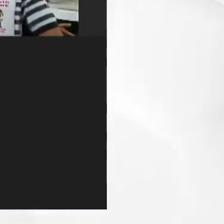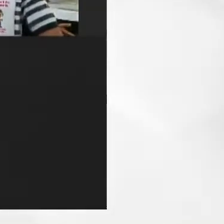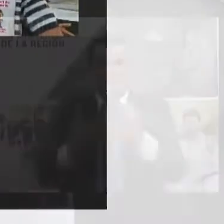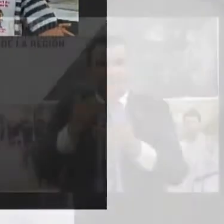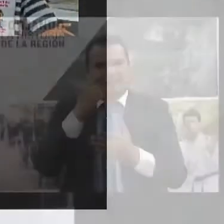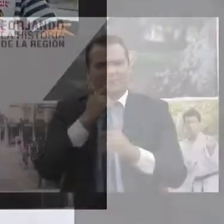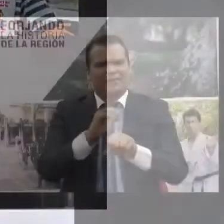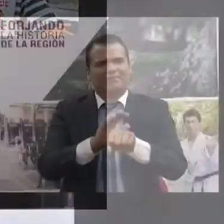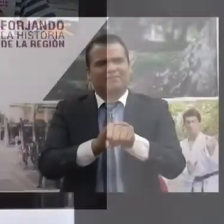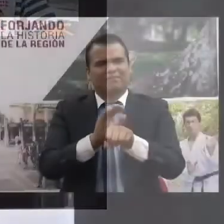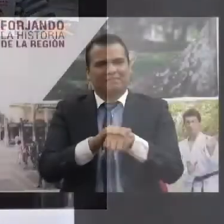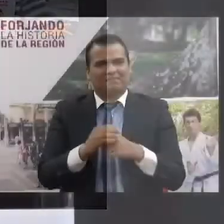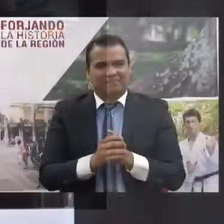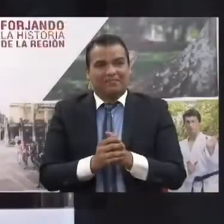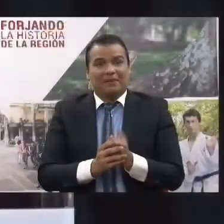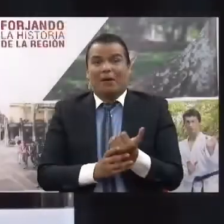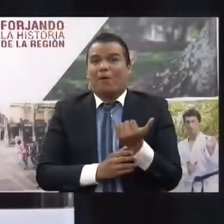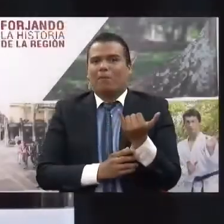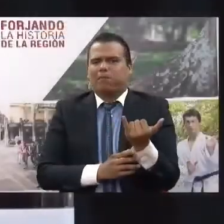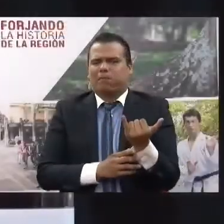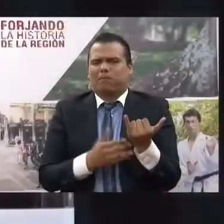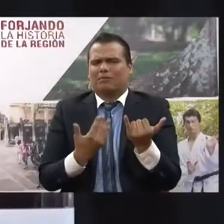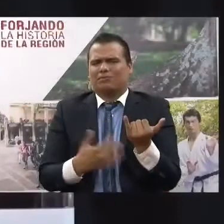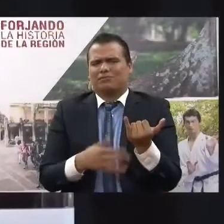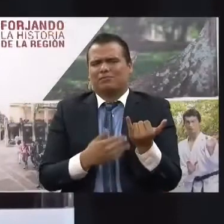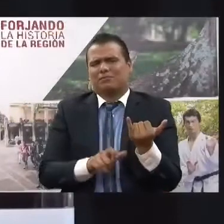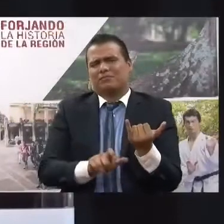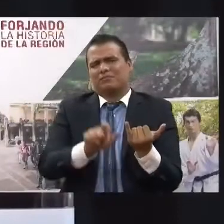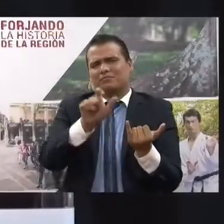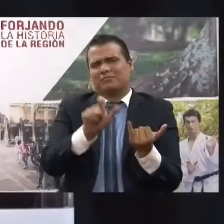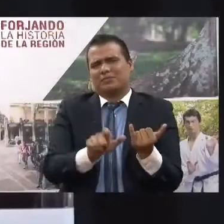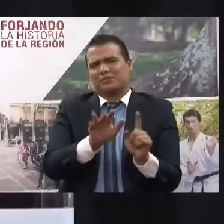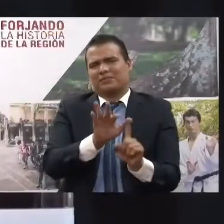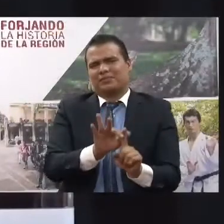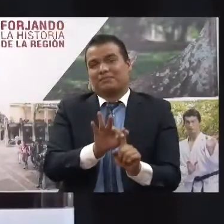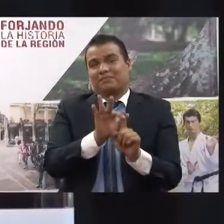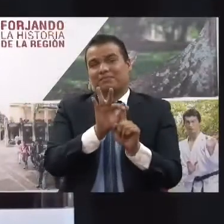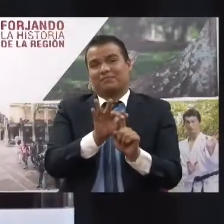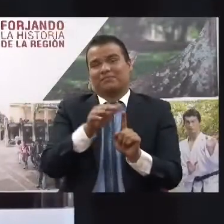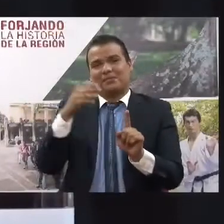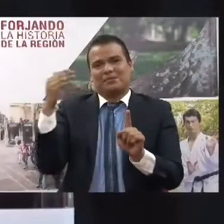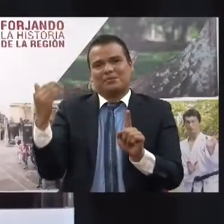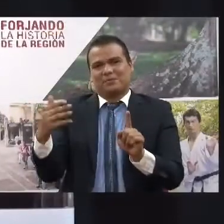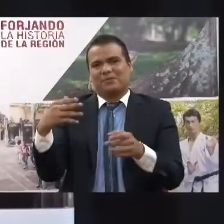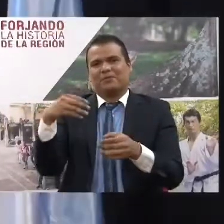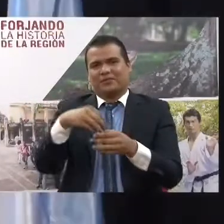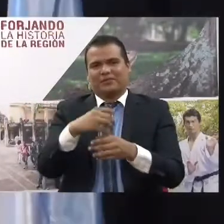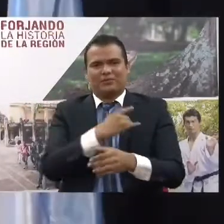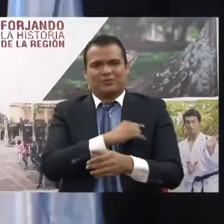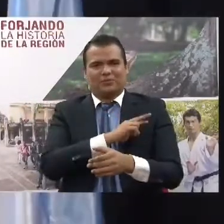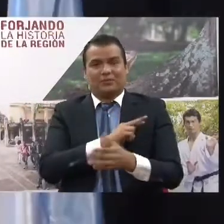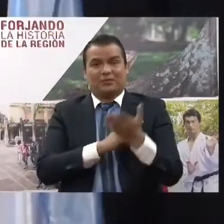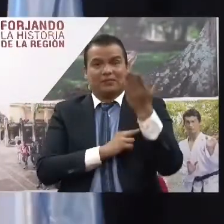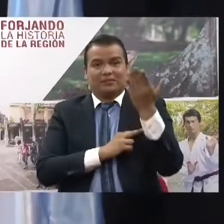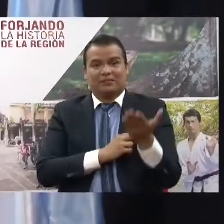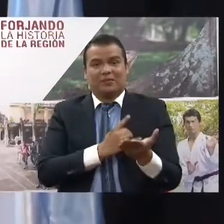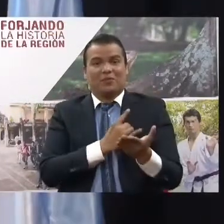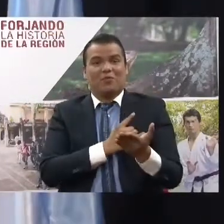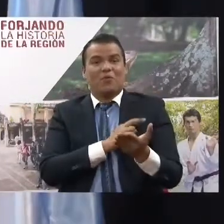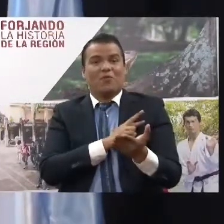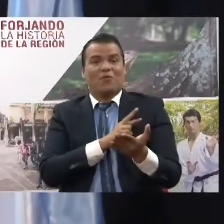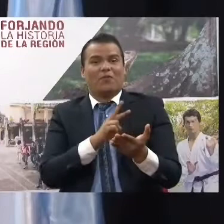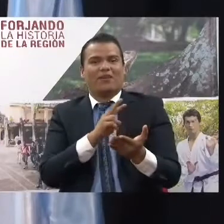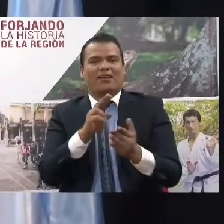quiero presentarles a un personaje muy querido para la institución. Se trata de Ubardilla, la